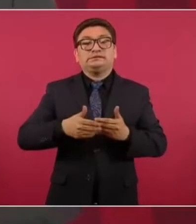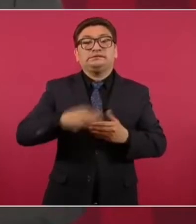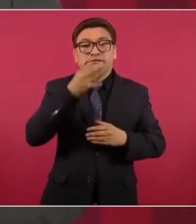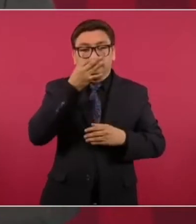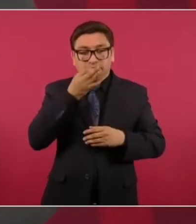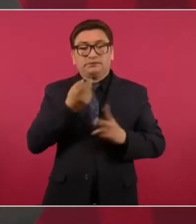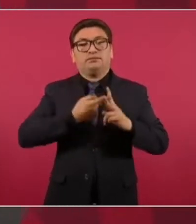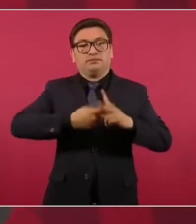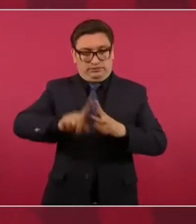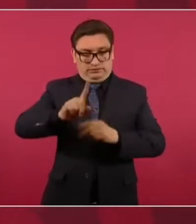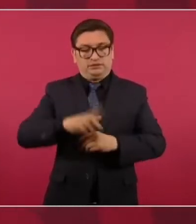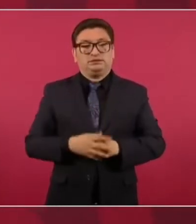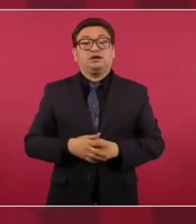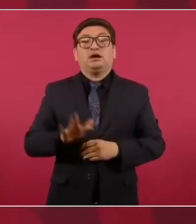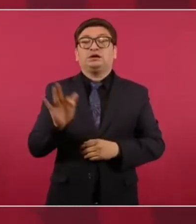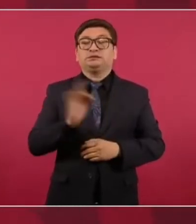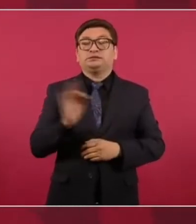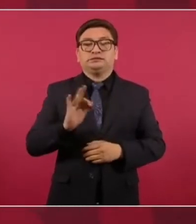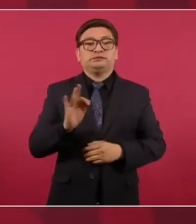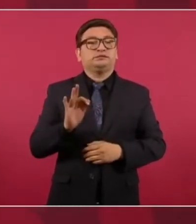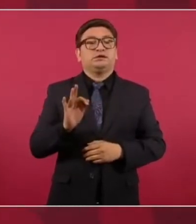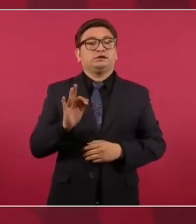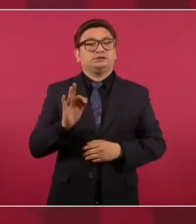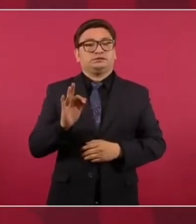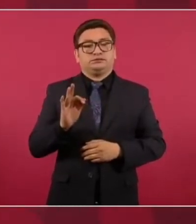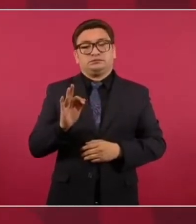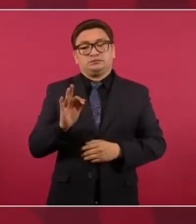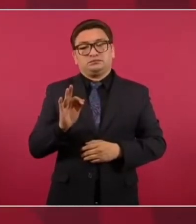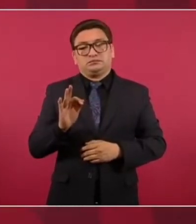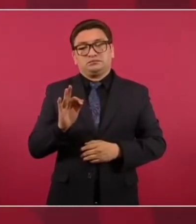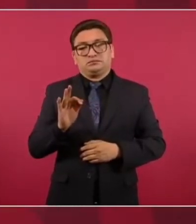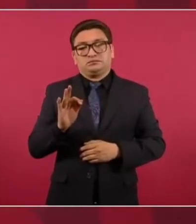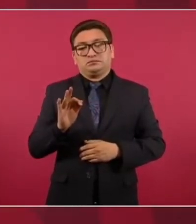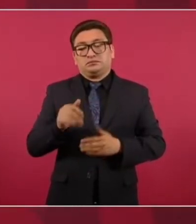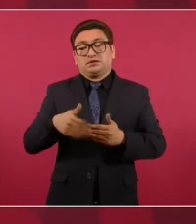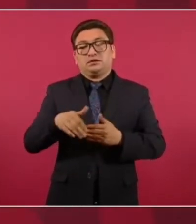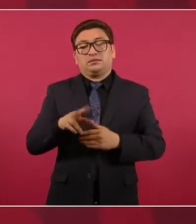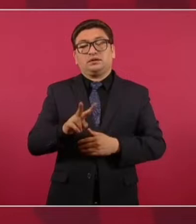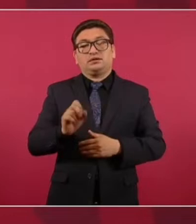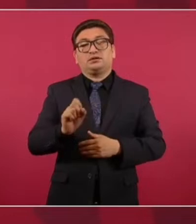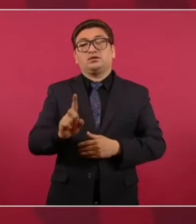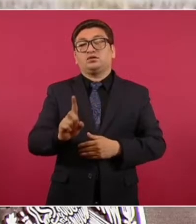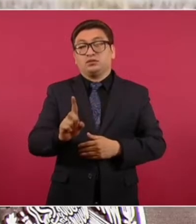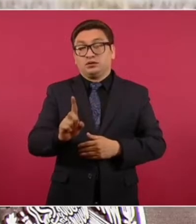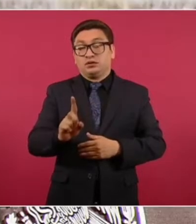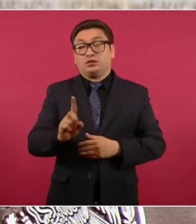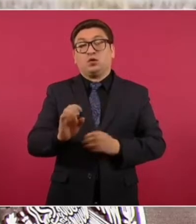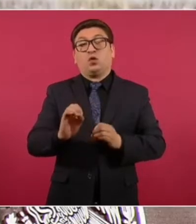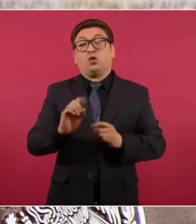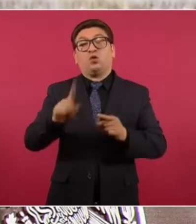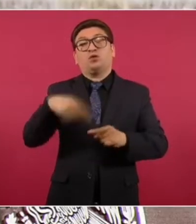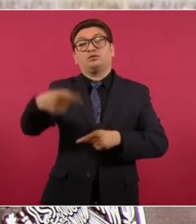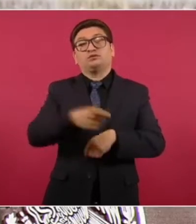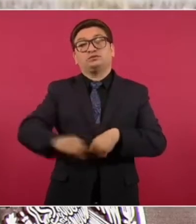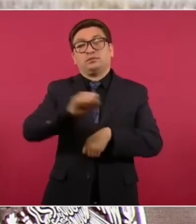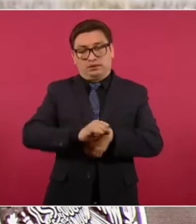muy probable que desde este fin de semana, a más tardar la